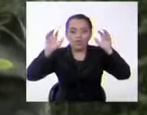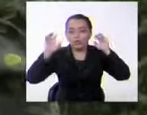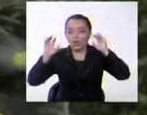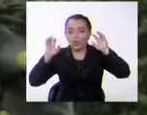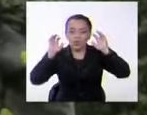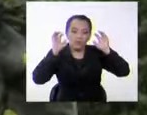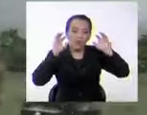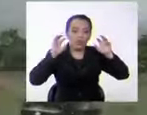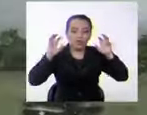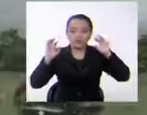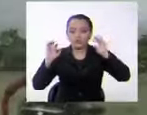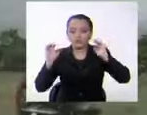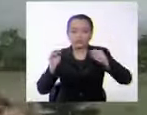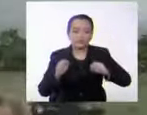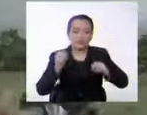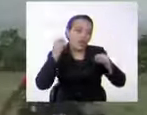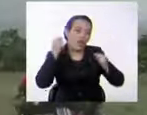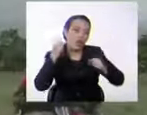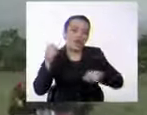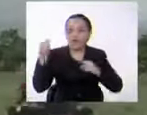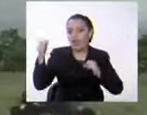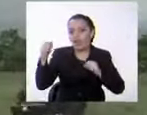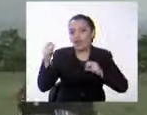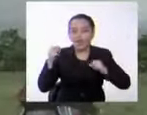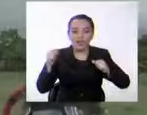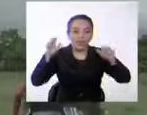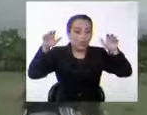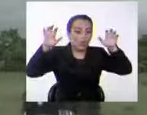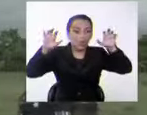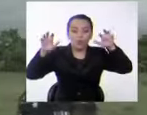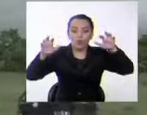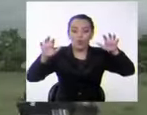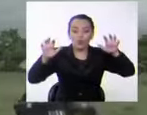¡Que no! ¡Que caiga un chaparrón!